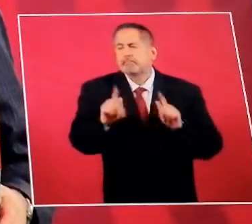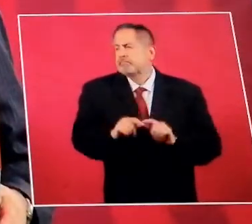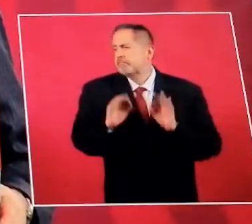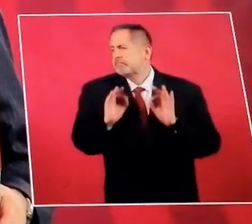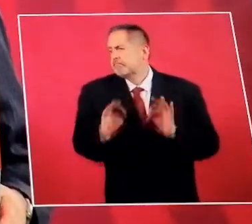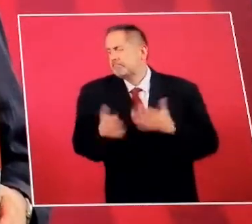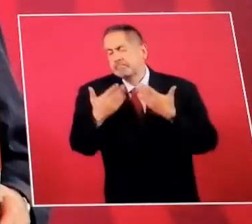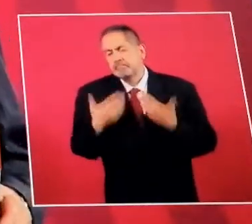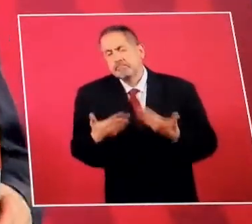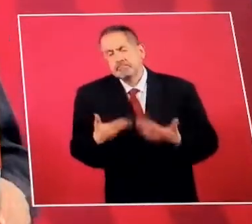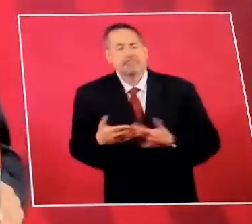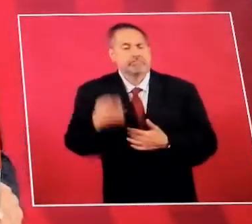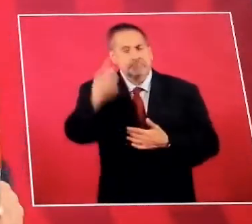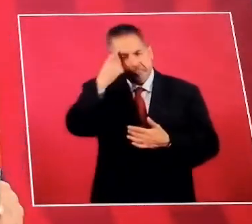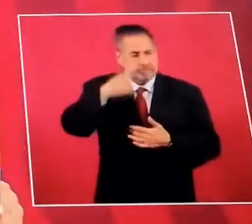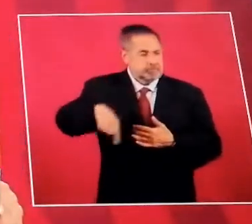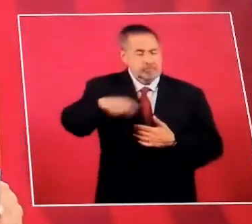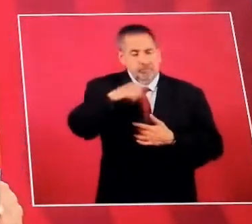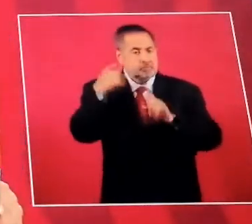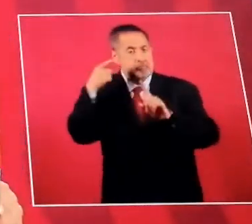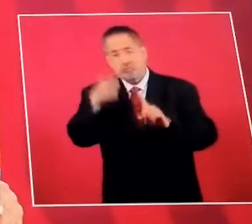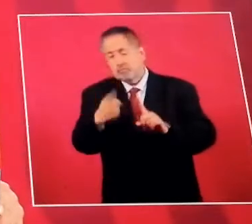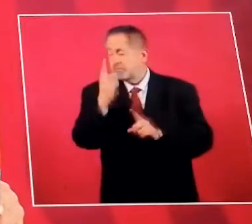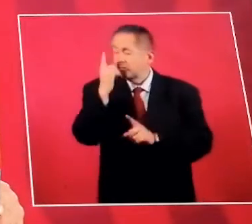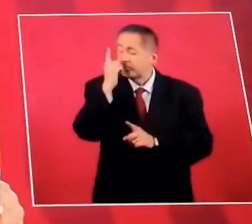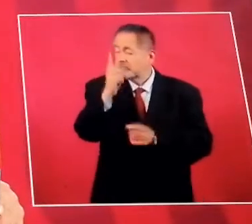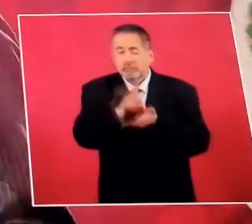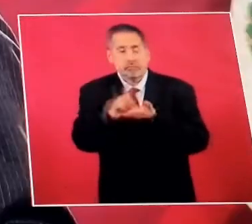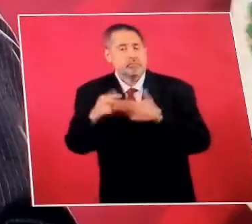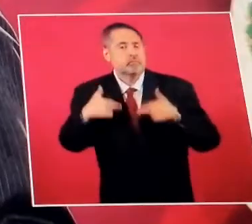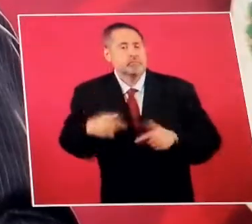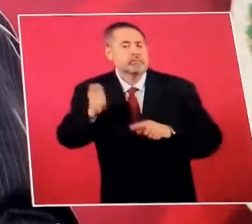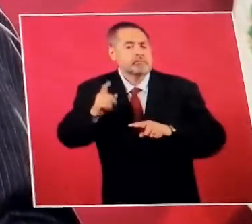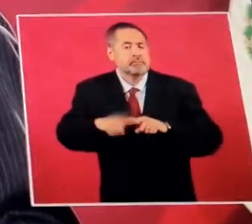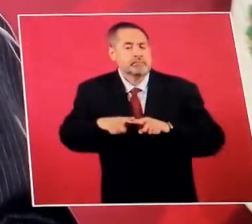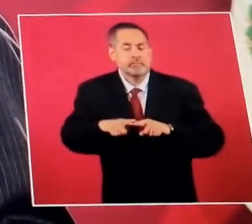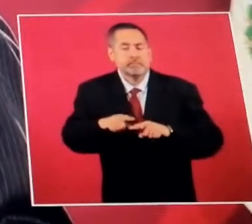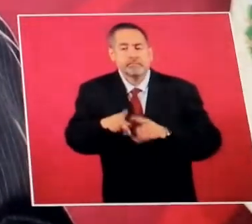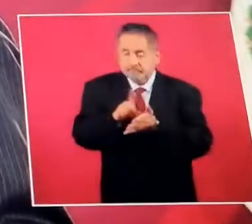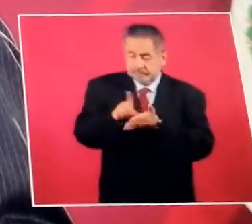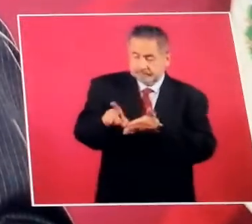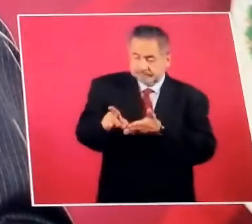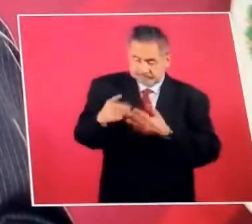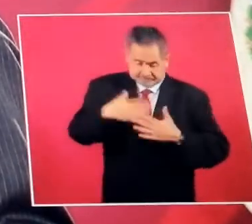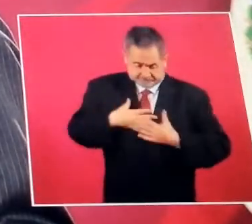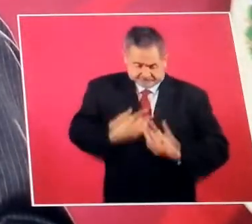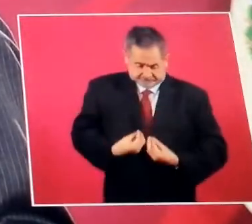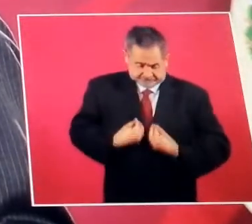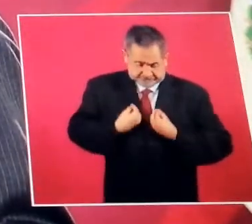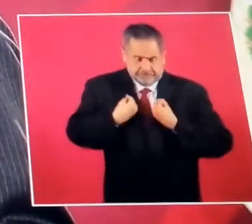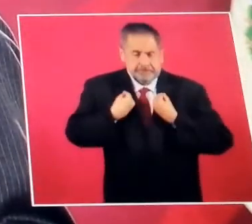que se garantice el principal de los derechos humanos, que es el derecho a la vida.